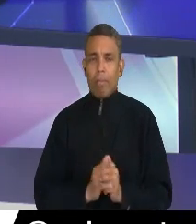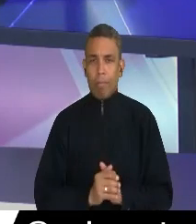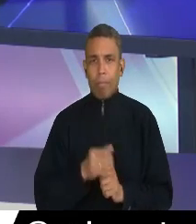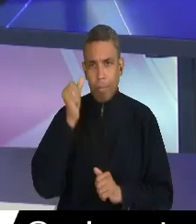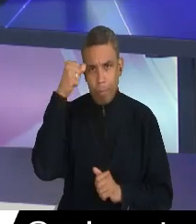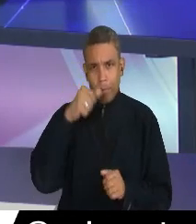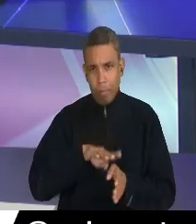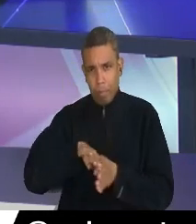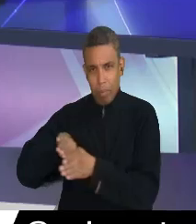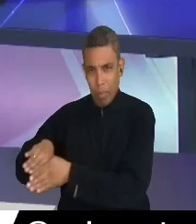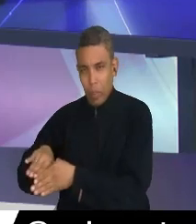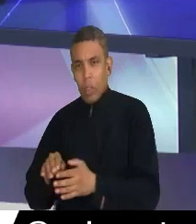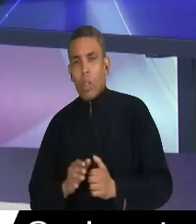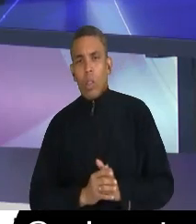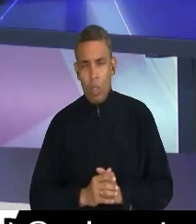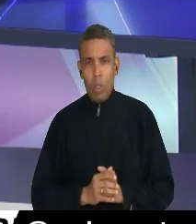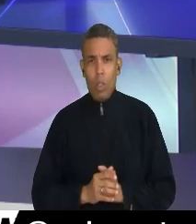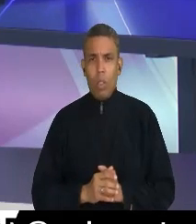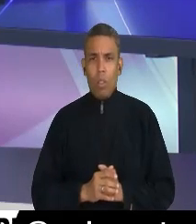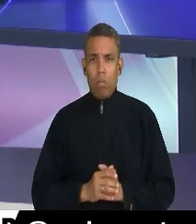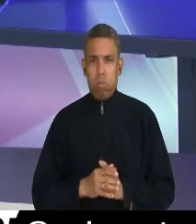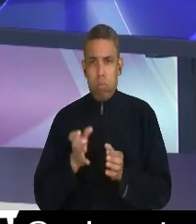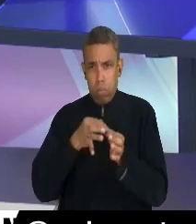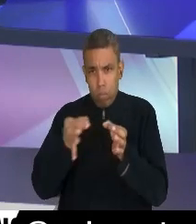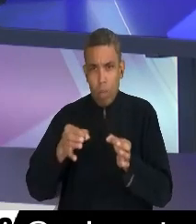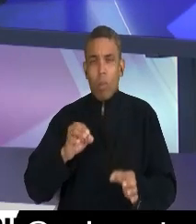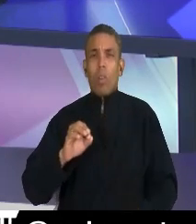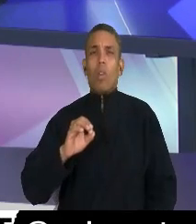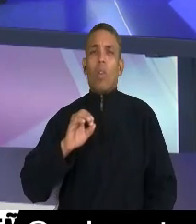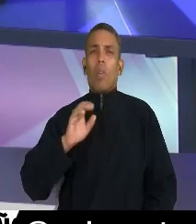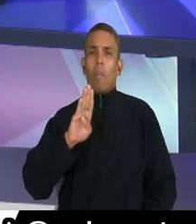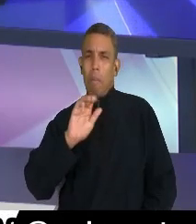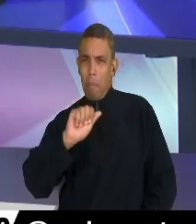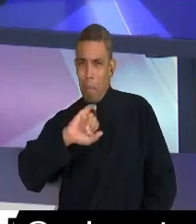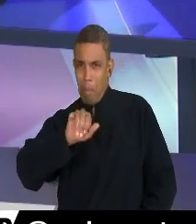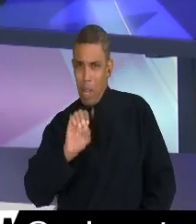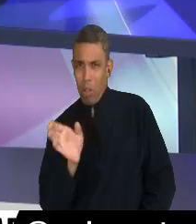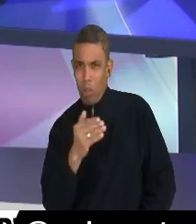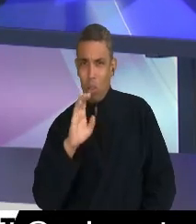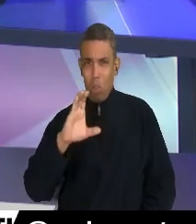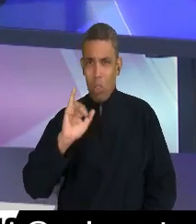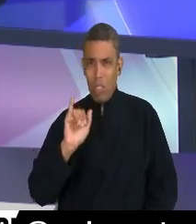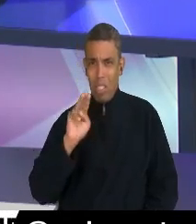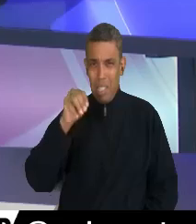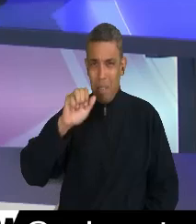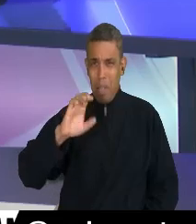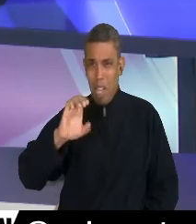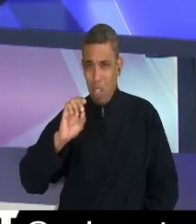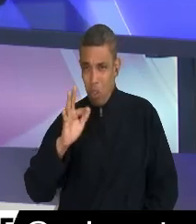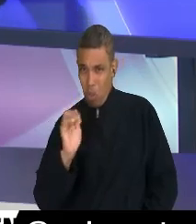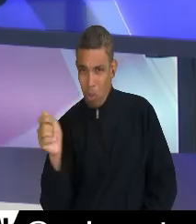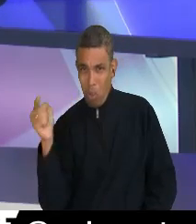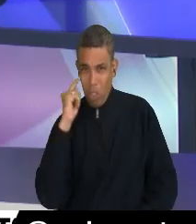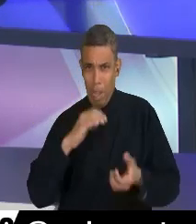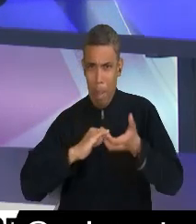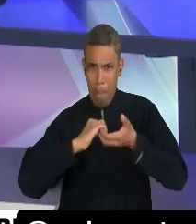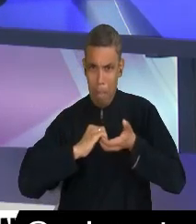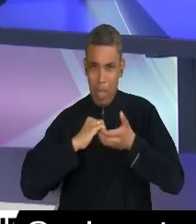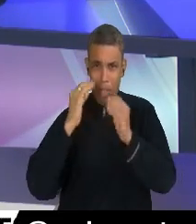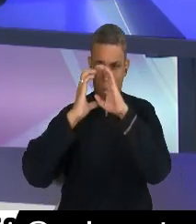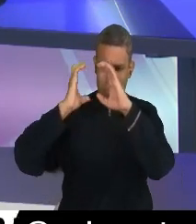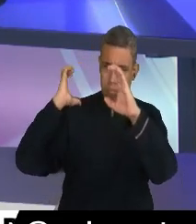galones de ACPM en fuente de agua en el Bajo Simacota motivó el reclamo de la comunidad del sector, que denuncia la forma como una empresa petrolera